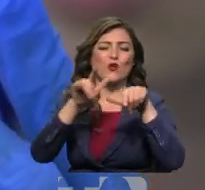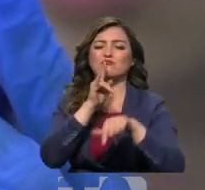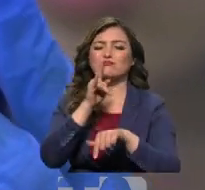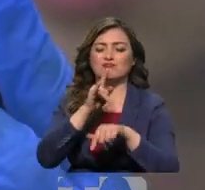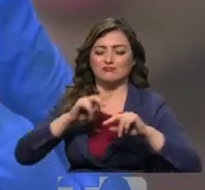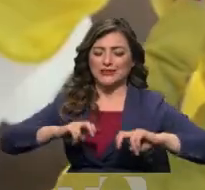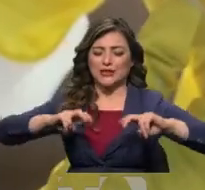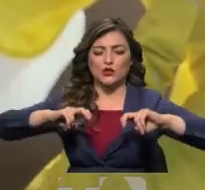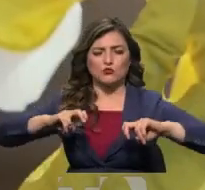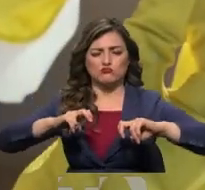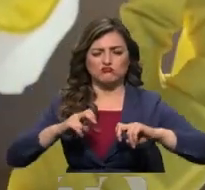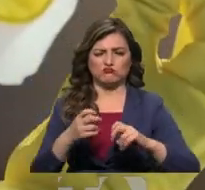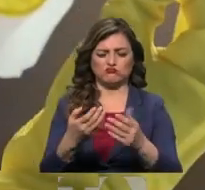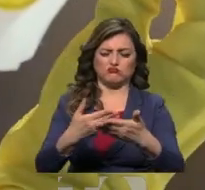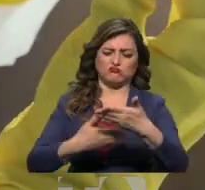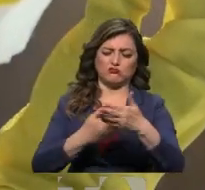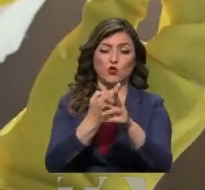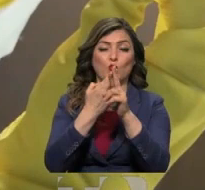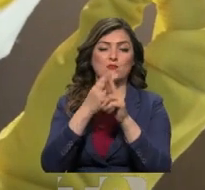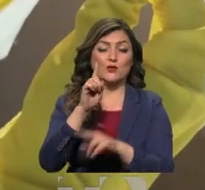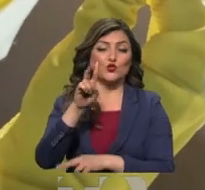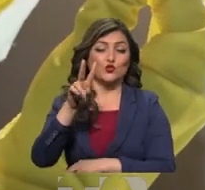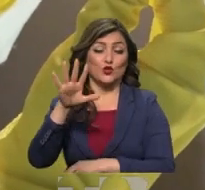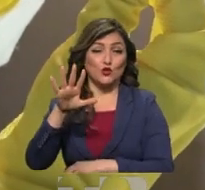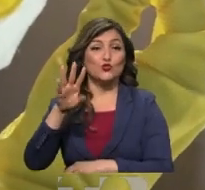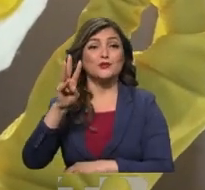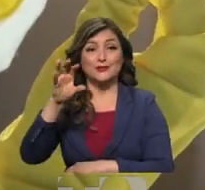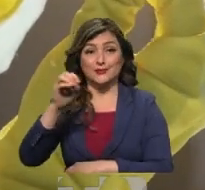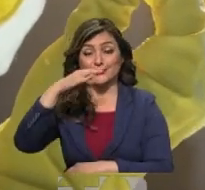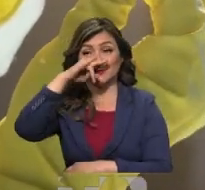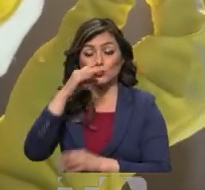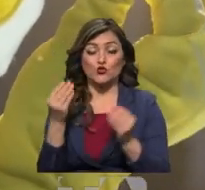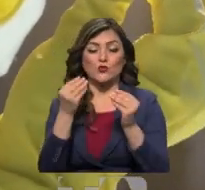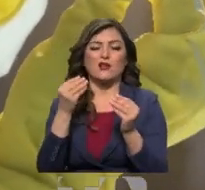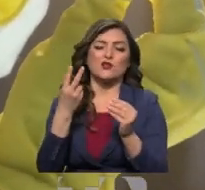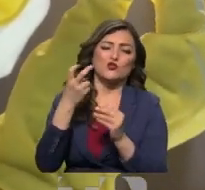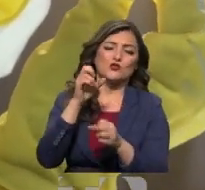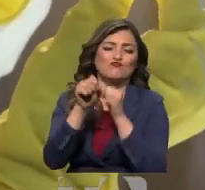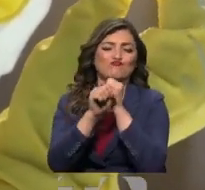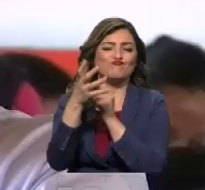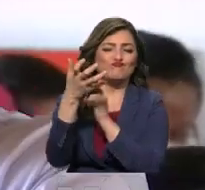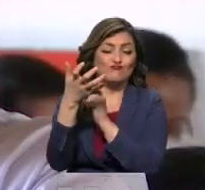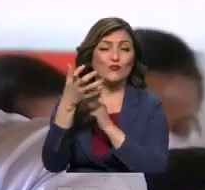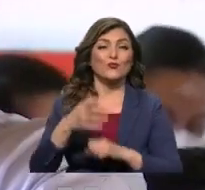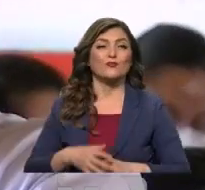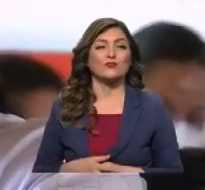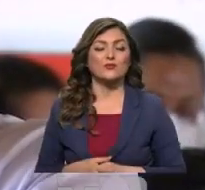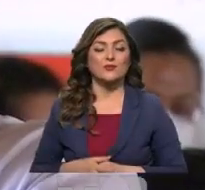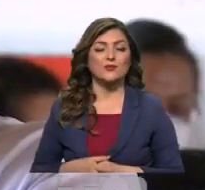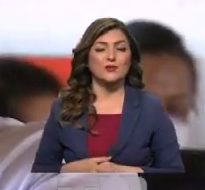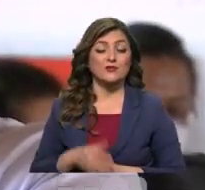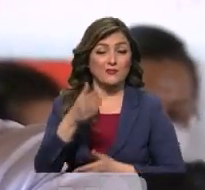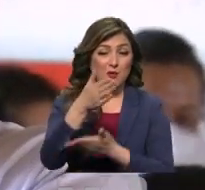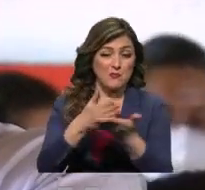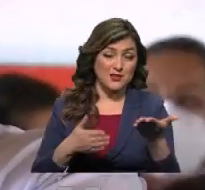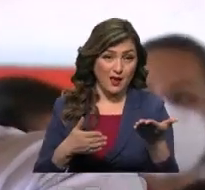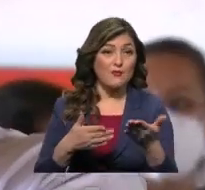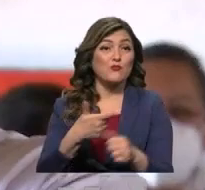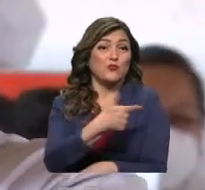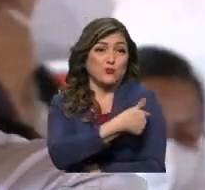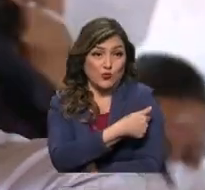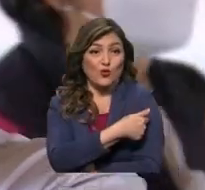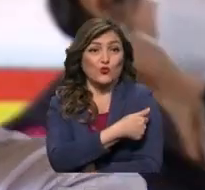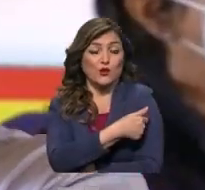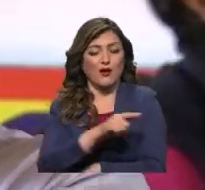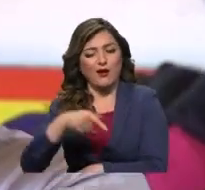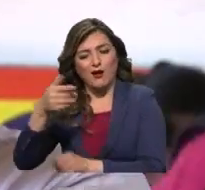total de 2.260 niños y adolescentes entre 12 a 15 años, que de los cuales la mitad recibió la vacuna